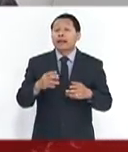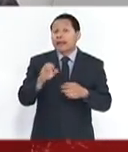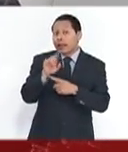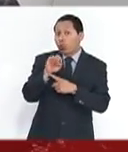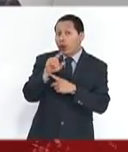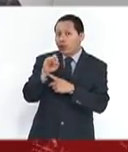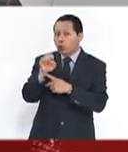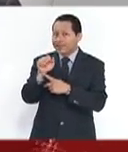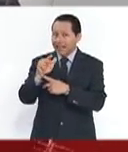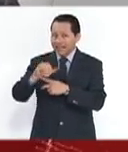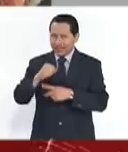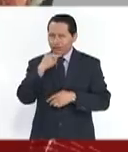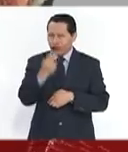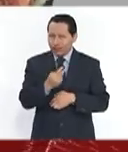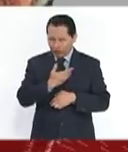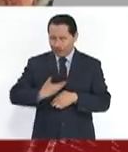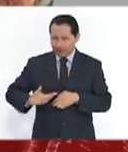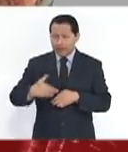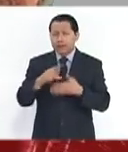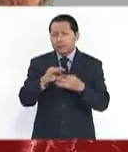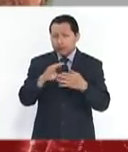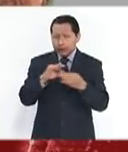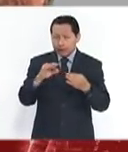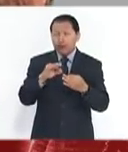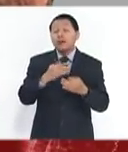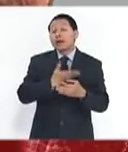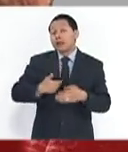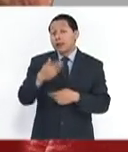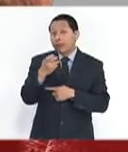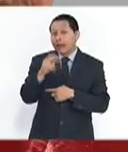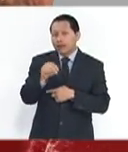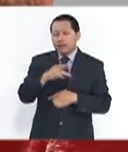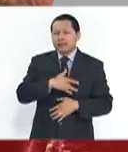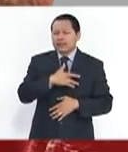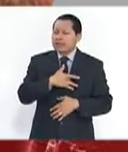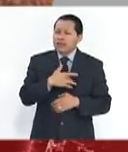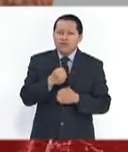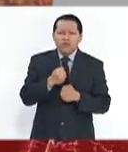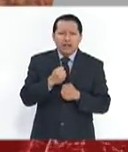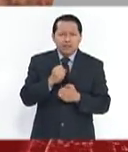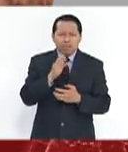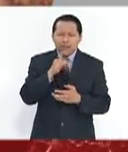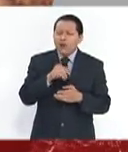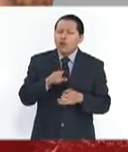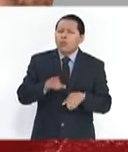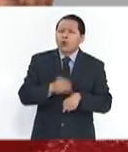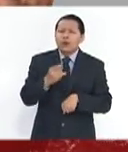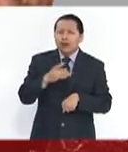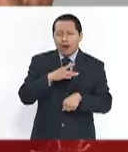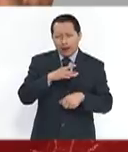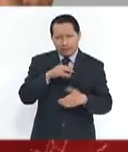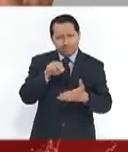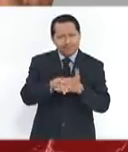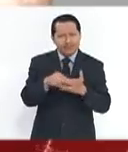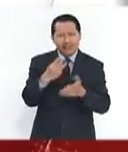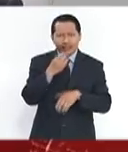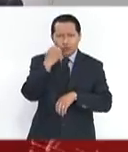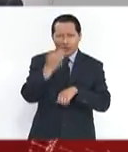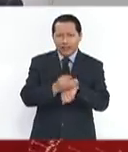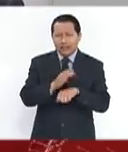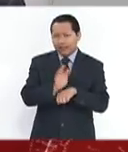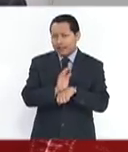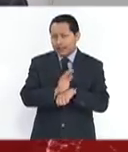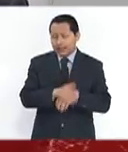Eduardo Sánchez, vocero de la presidencia, dice que el presidente Enrique Peña Nieto está sumamente indignado por la muerte de los 3 estudiantes de cine.